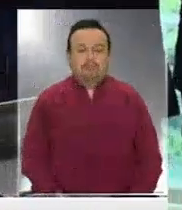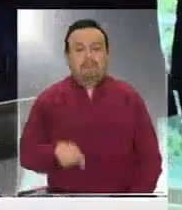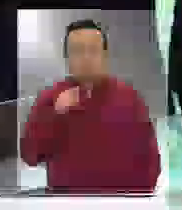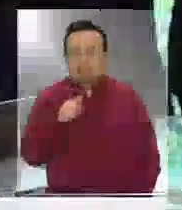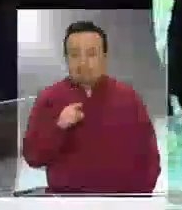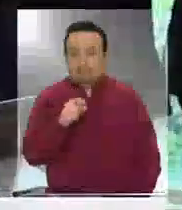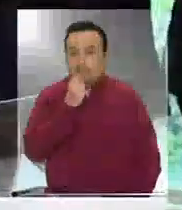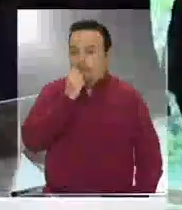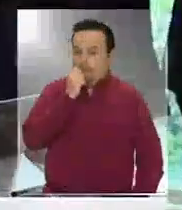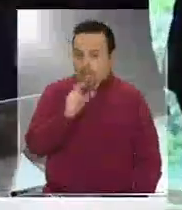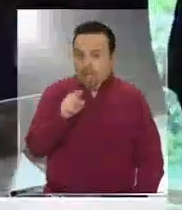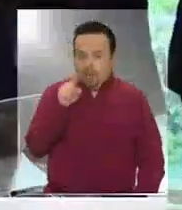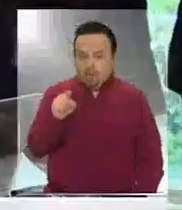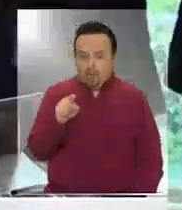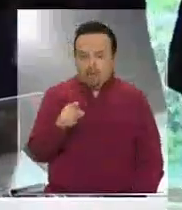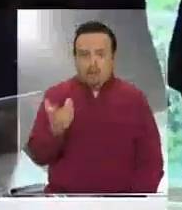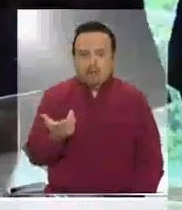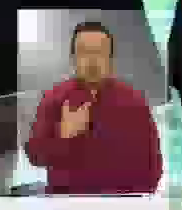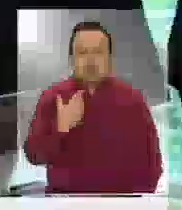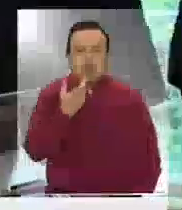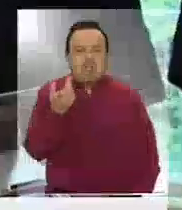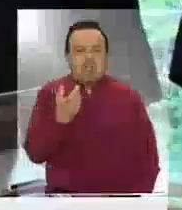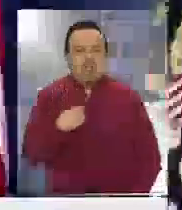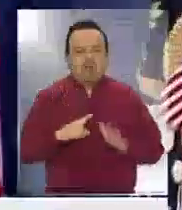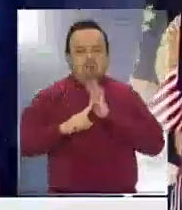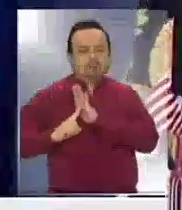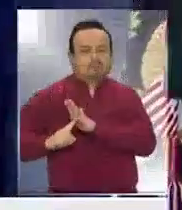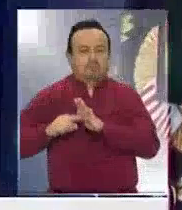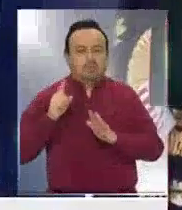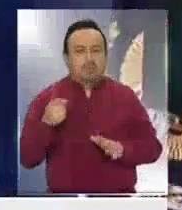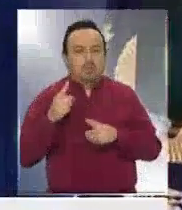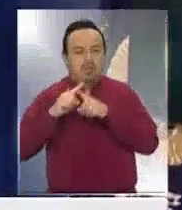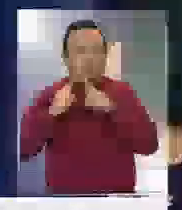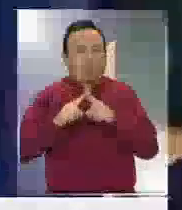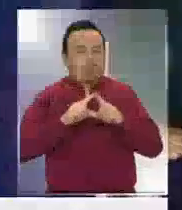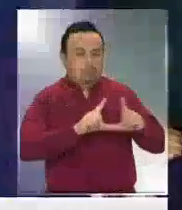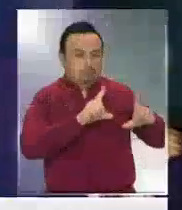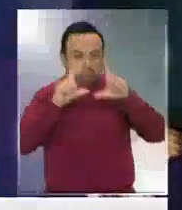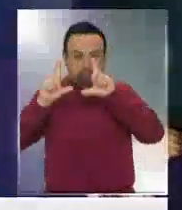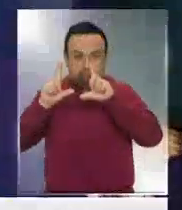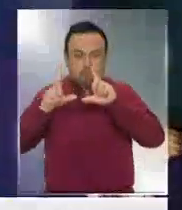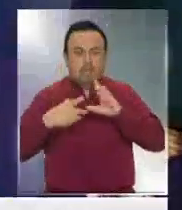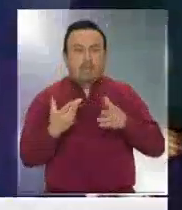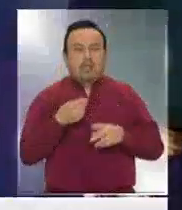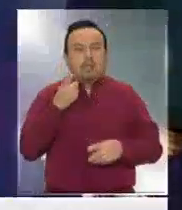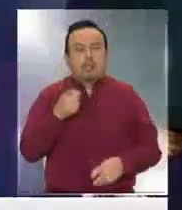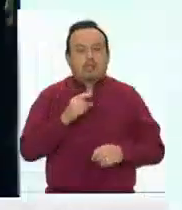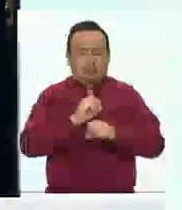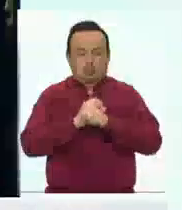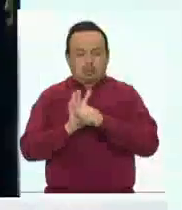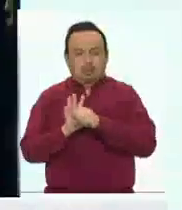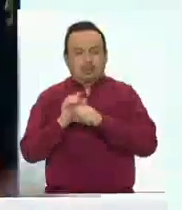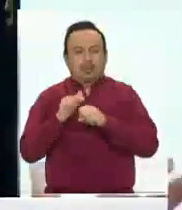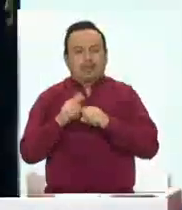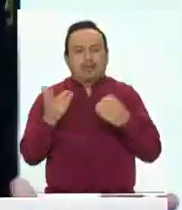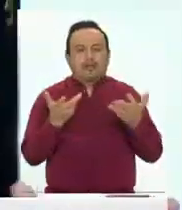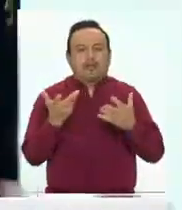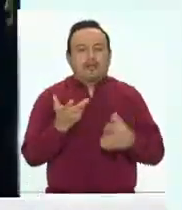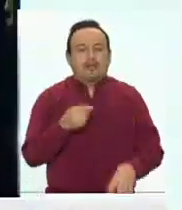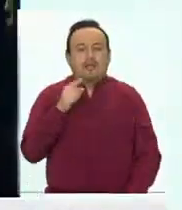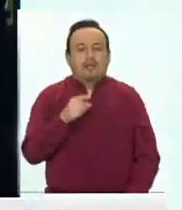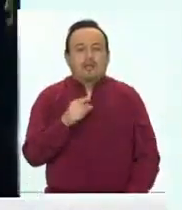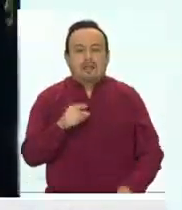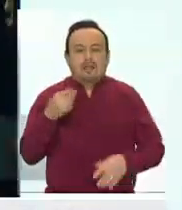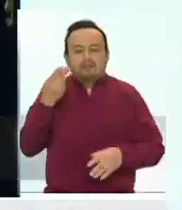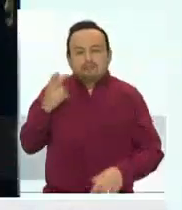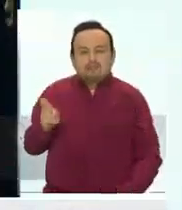Incluso acusaron al mandatario de racista por calificar en diversas apariciones públicas al COVID-19 como el virus